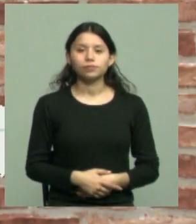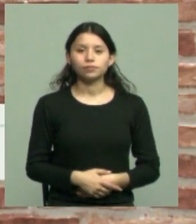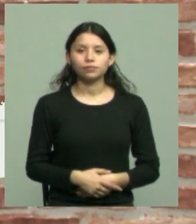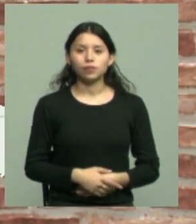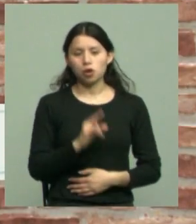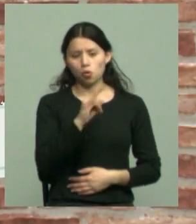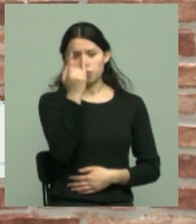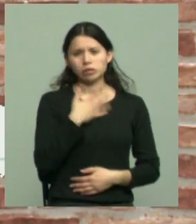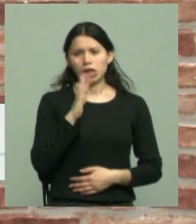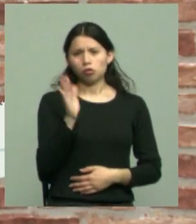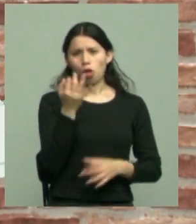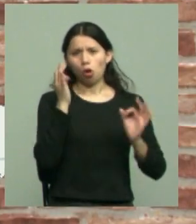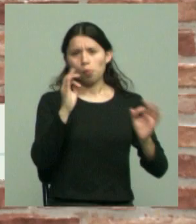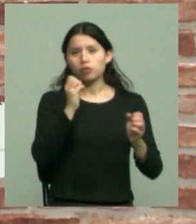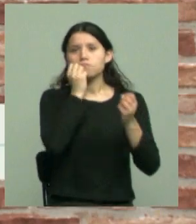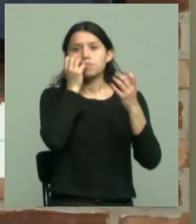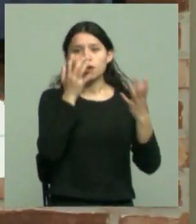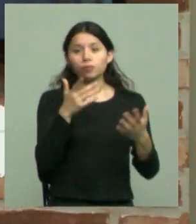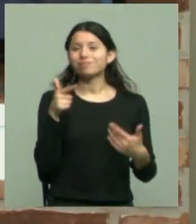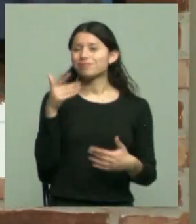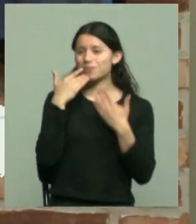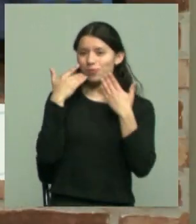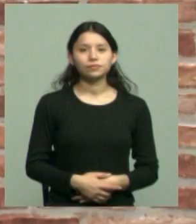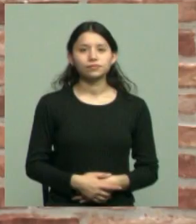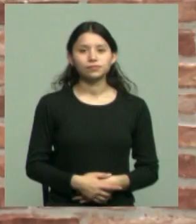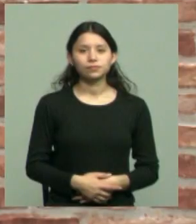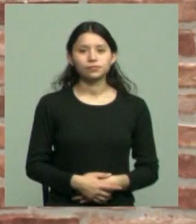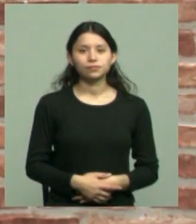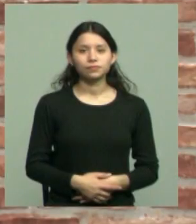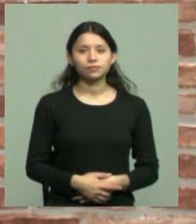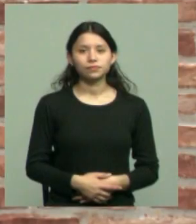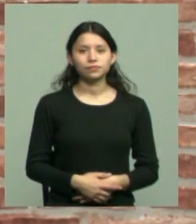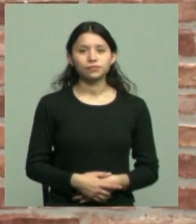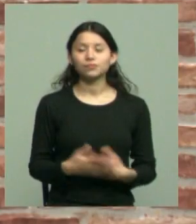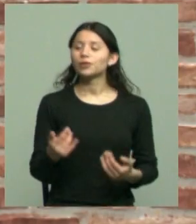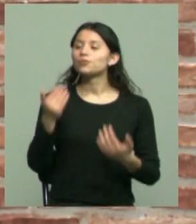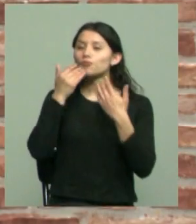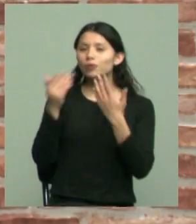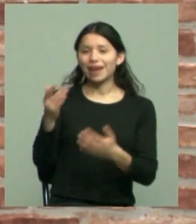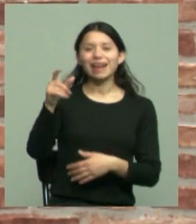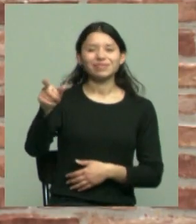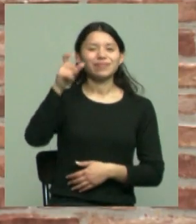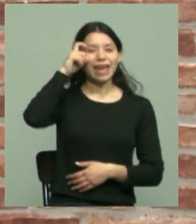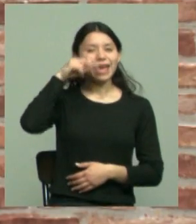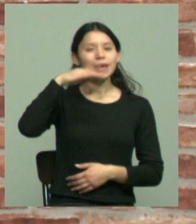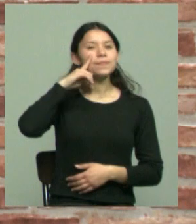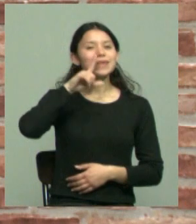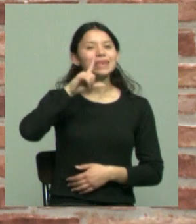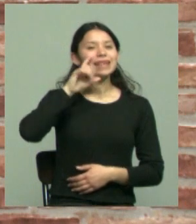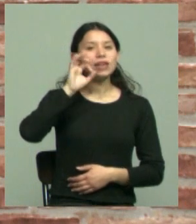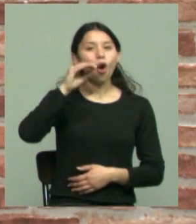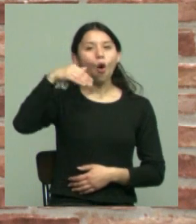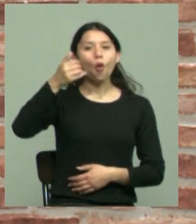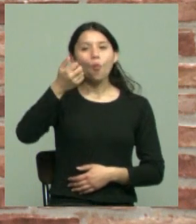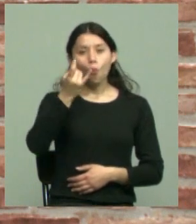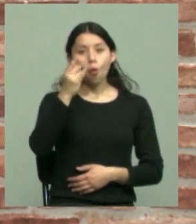para ellos. Muchas gracias, Emilio. Muchas gracias. Bueno, le agradecemos a Emilio Murgo, nuestro compañero de la redacción de